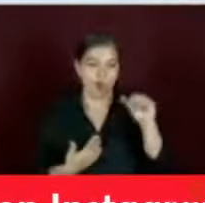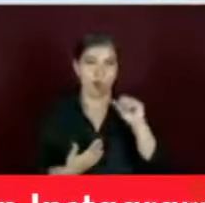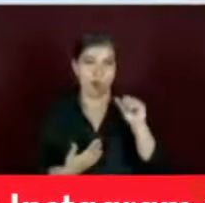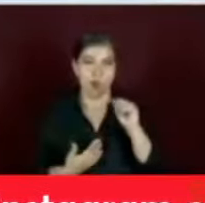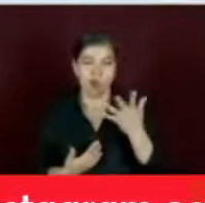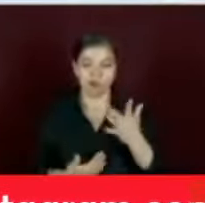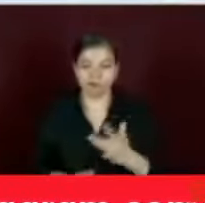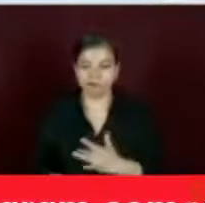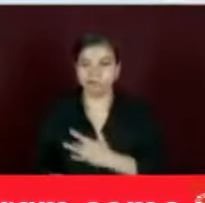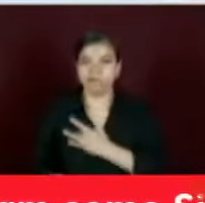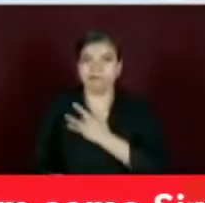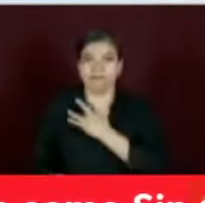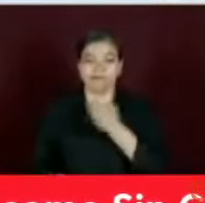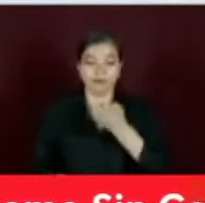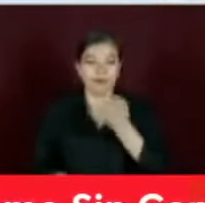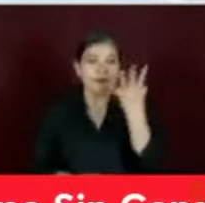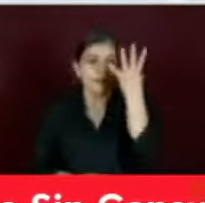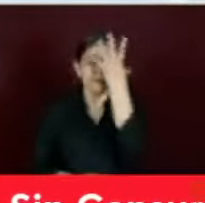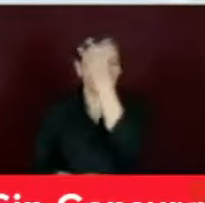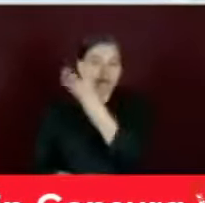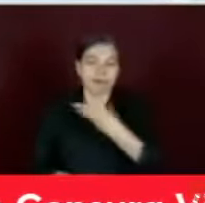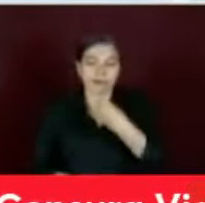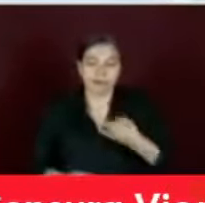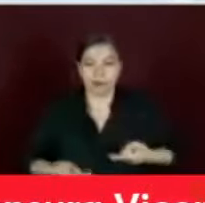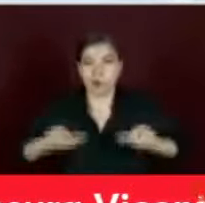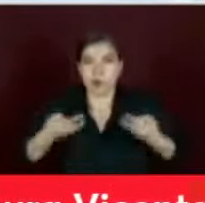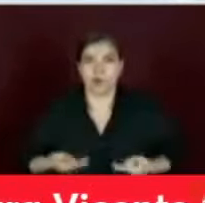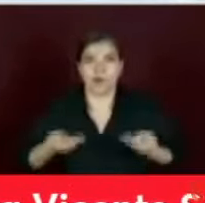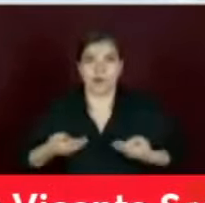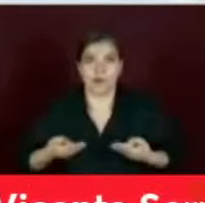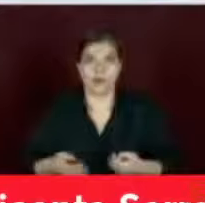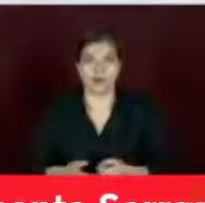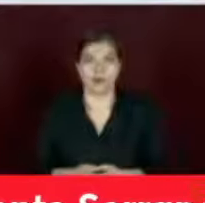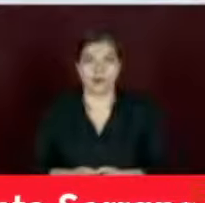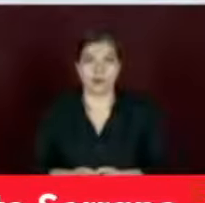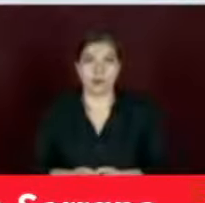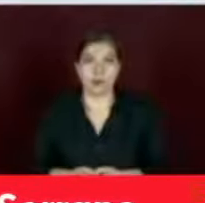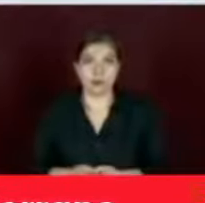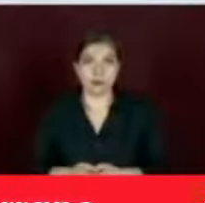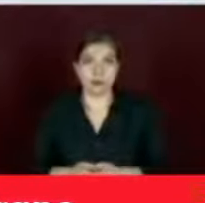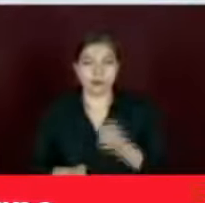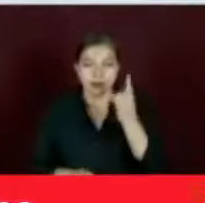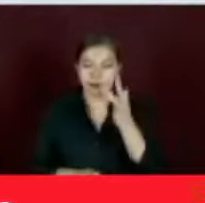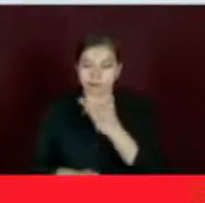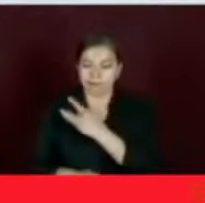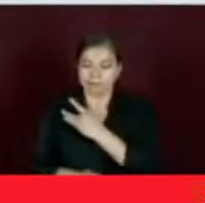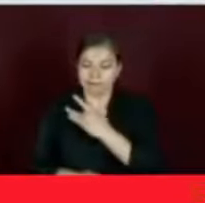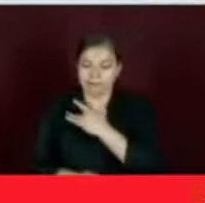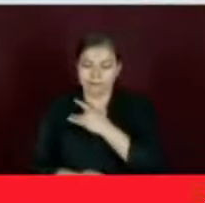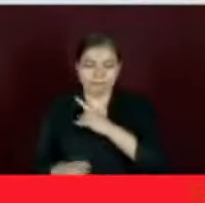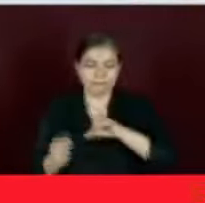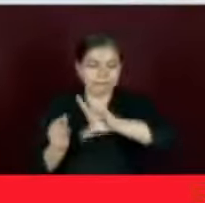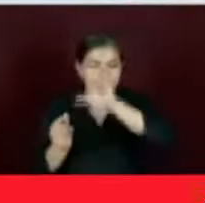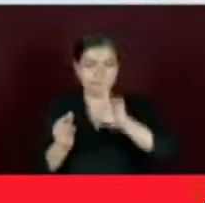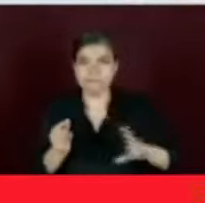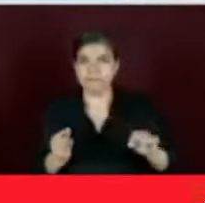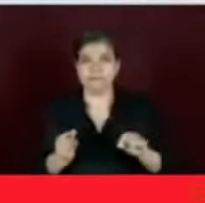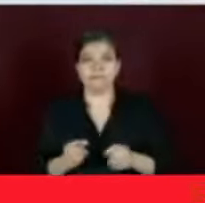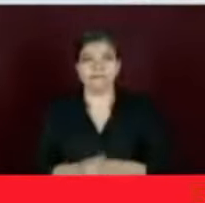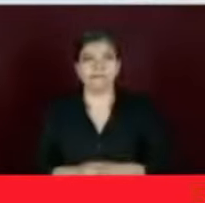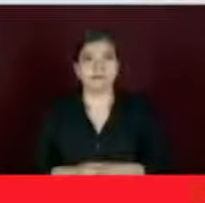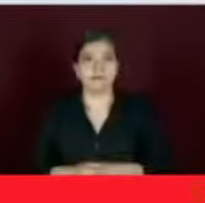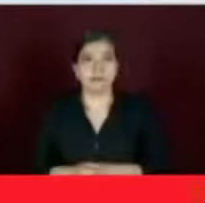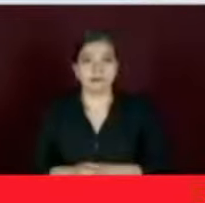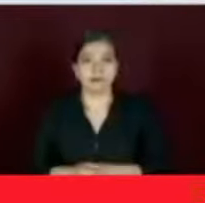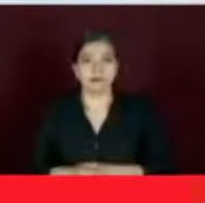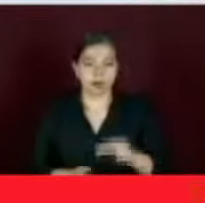muy presidencial, respondiendo a los ataques de Xochitl Gálvez de una forma, pues,